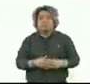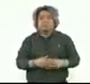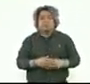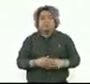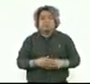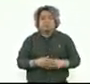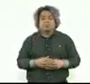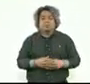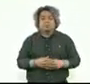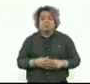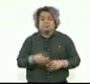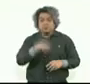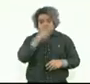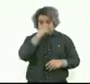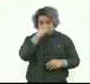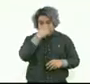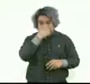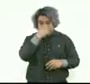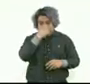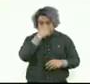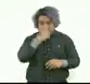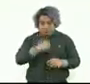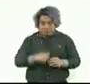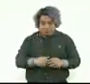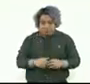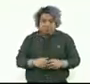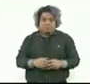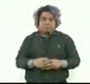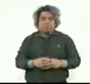A ver, maestro.